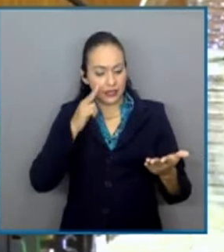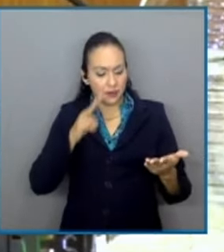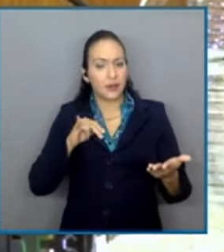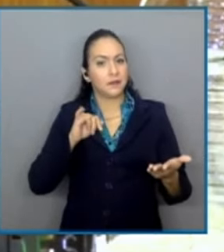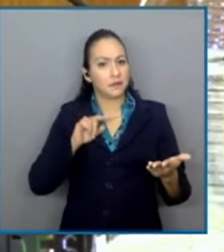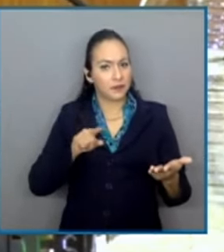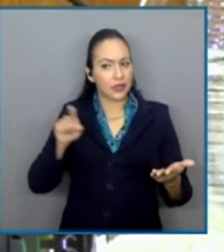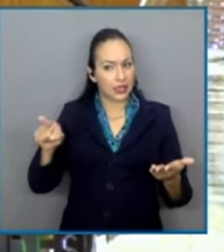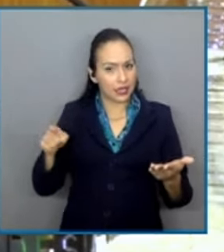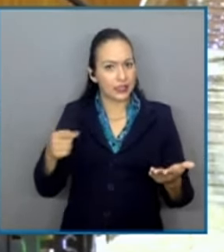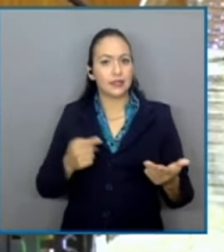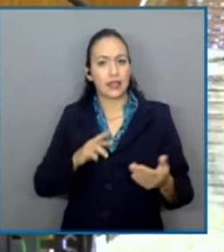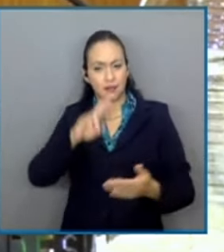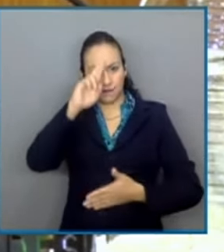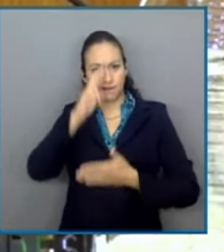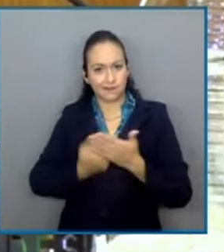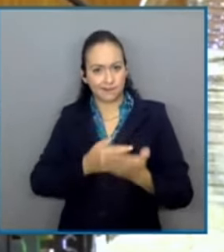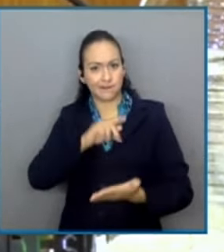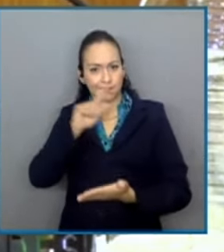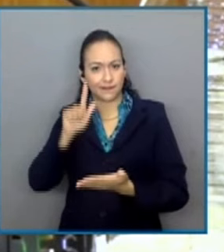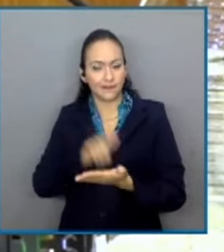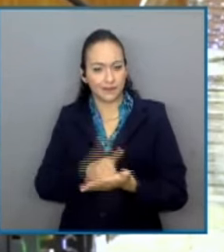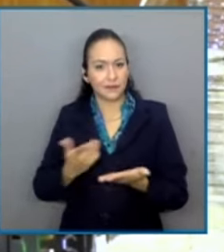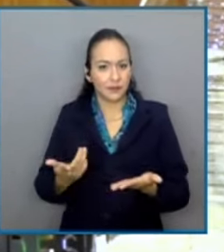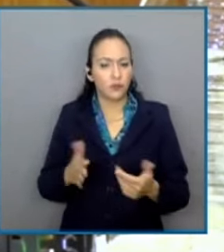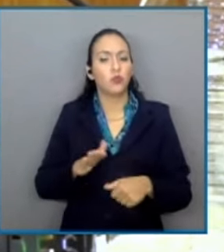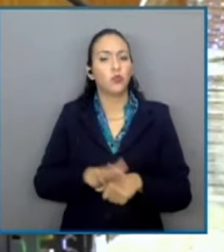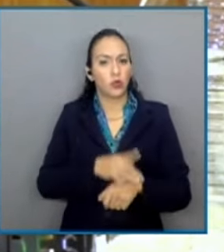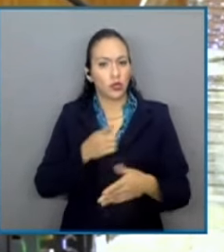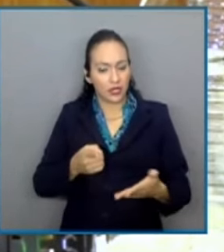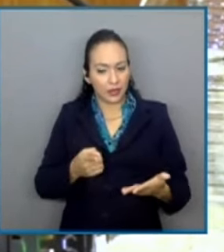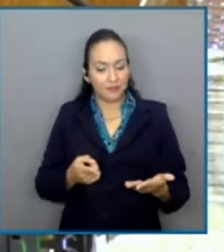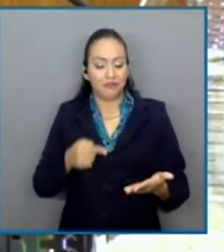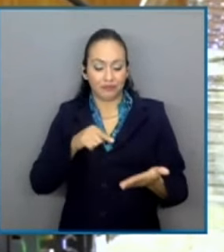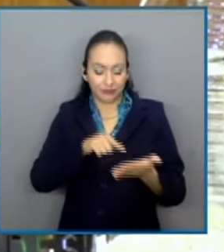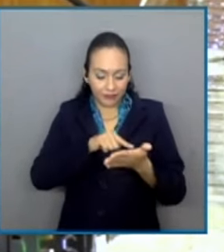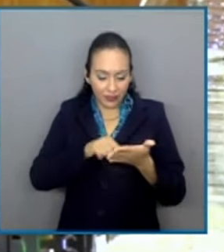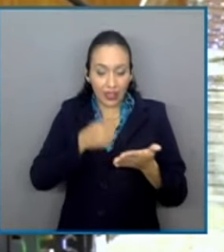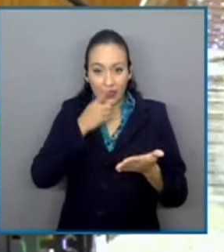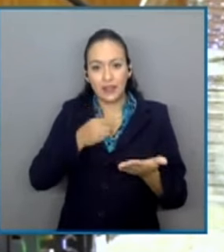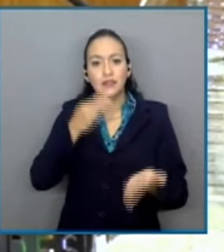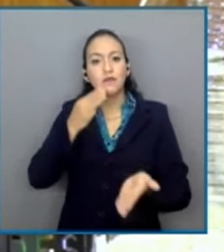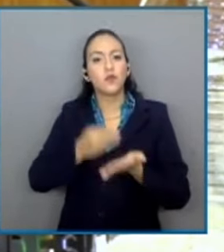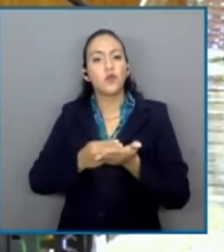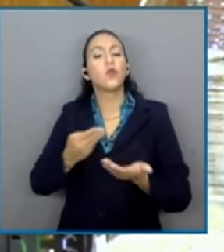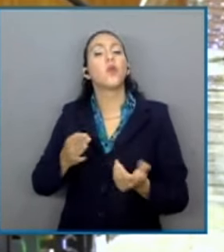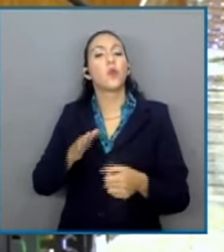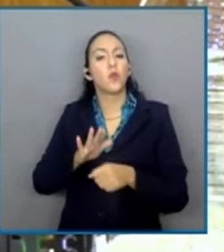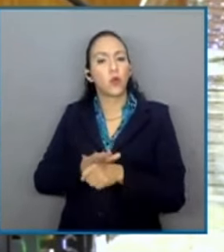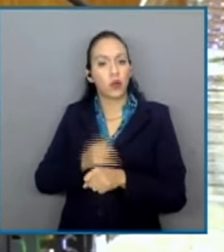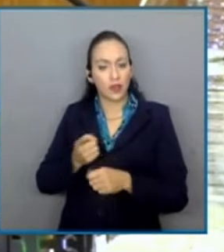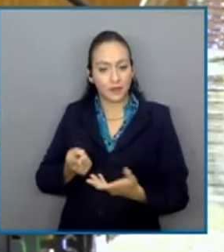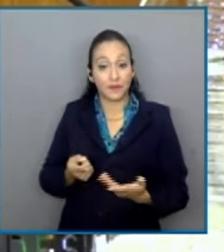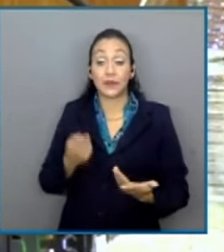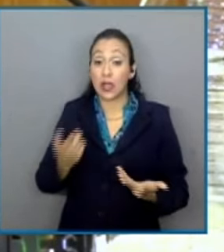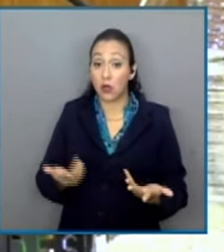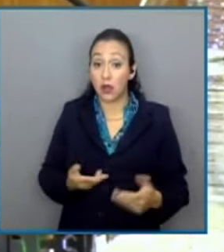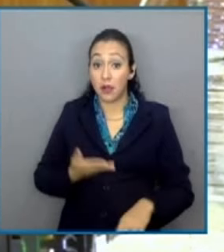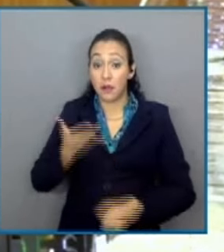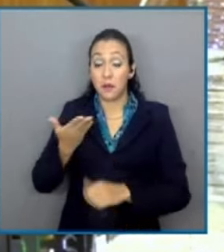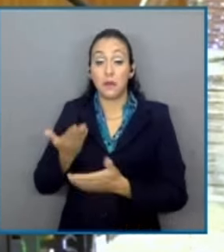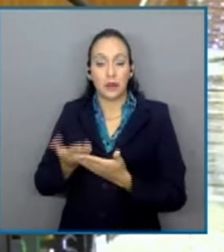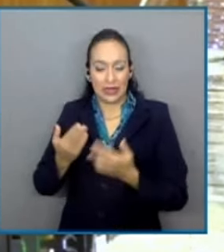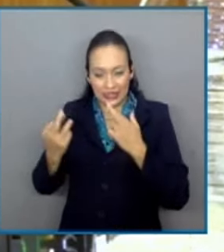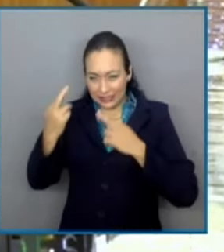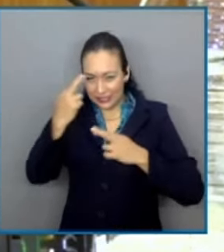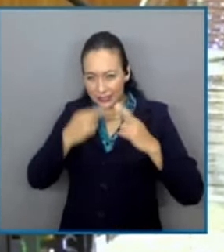por el tribunal local al realizar la individualización de la sanción. Por tanto, la ponencia propone escindir esos planteamientos y remitirlos